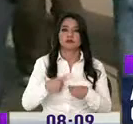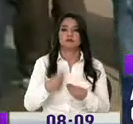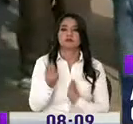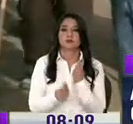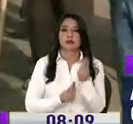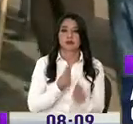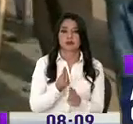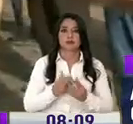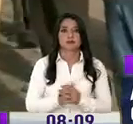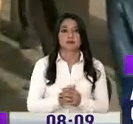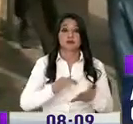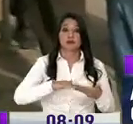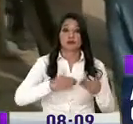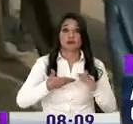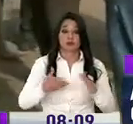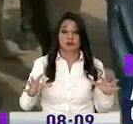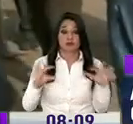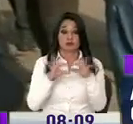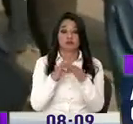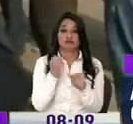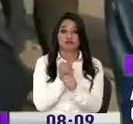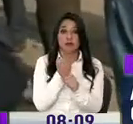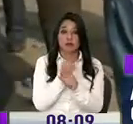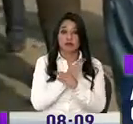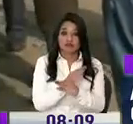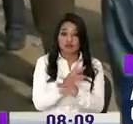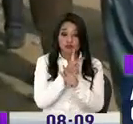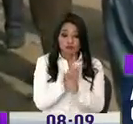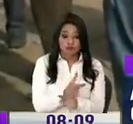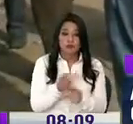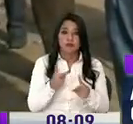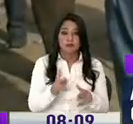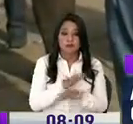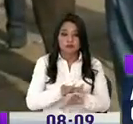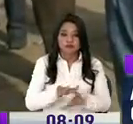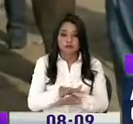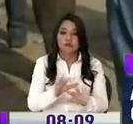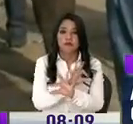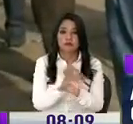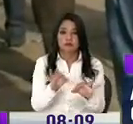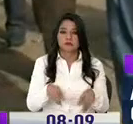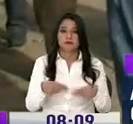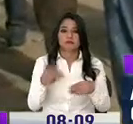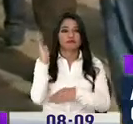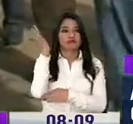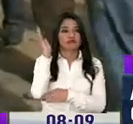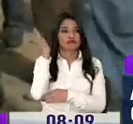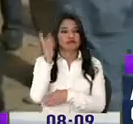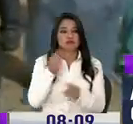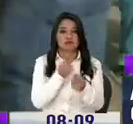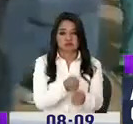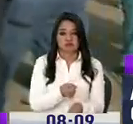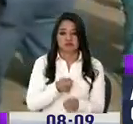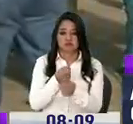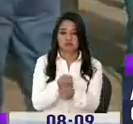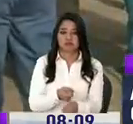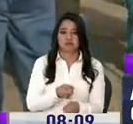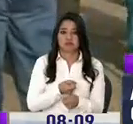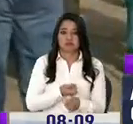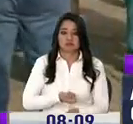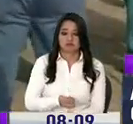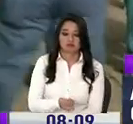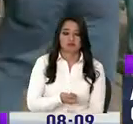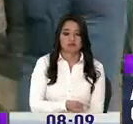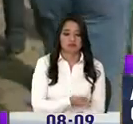con la comunidad son trabajos de prevención y también de mitigación, además de entregarles charlas y picos y palas para que ellos sepan cómo